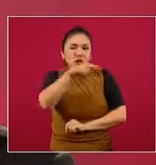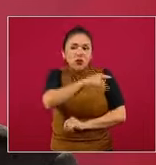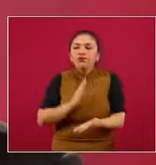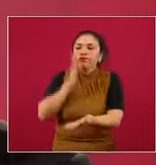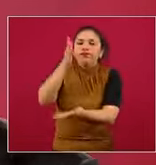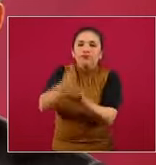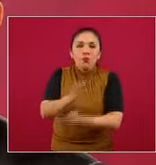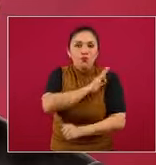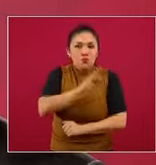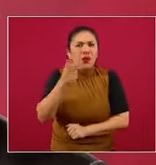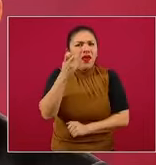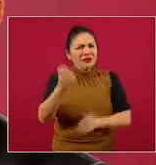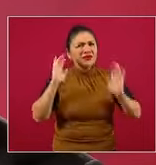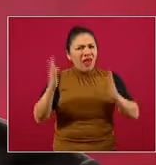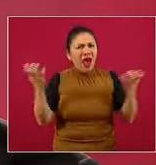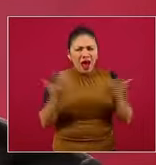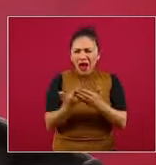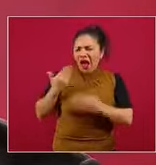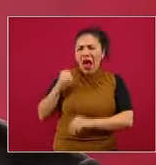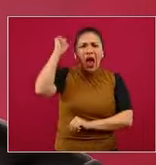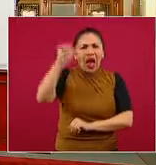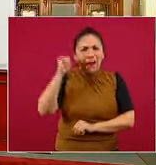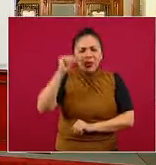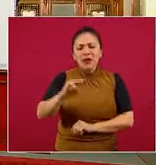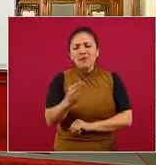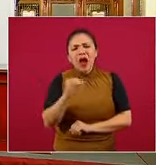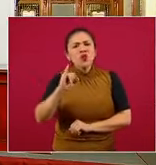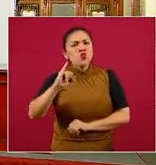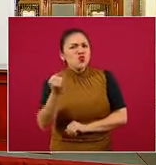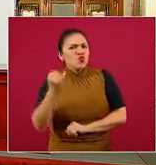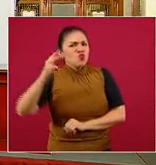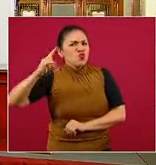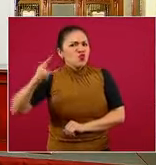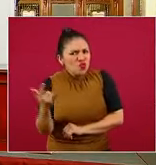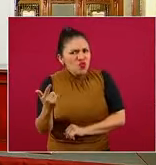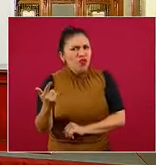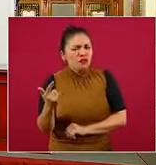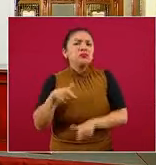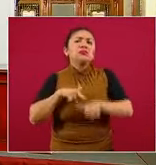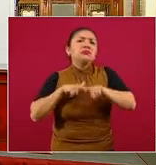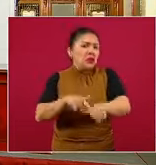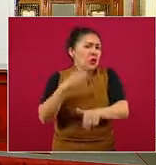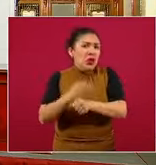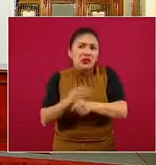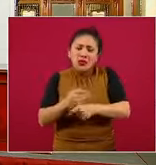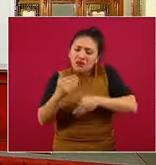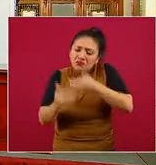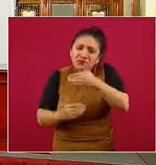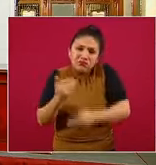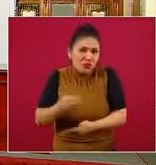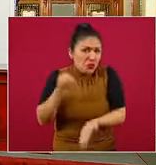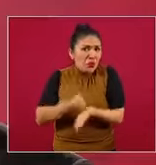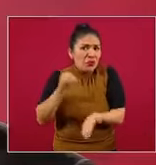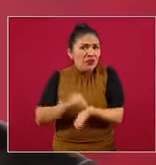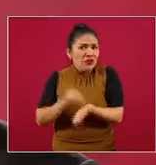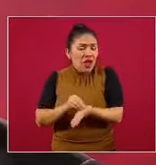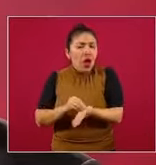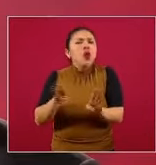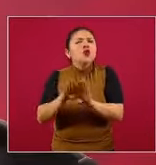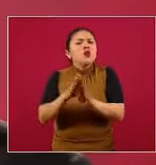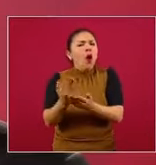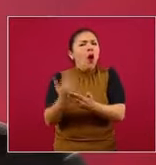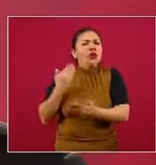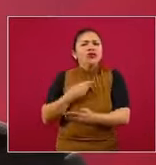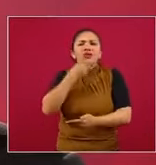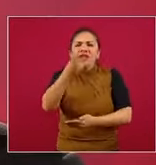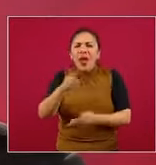acceso. Eso lo hicimos abril, mayo, junio, julio, lo seguimos haciendo a la fecha. Como habíamos